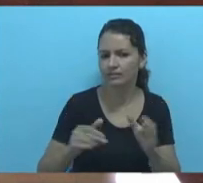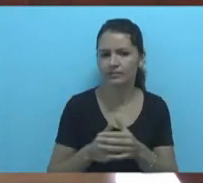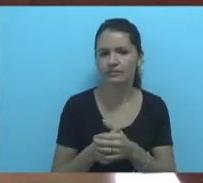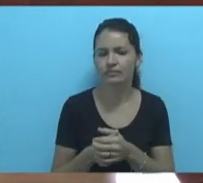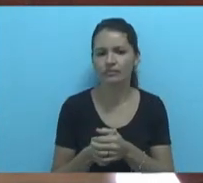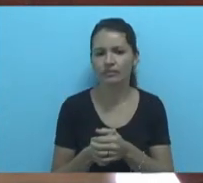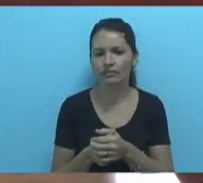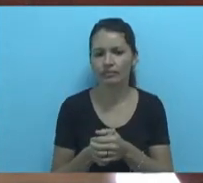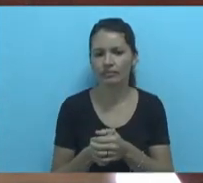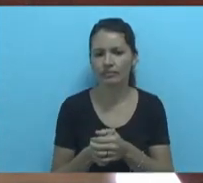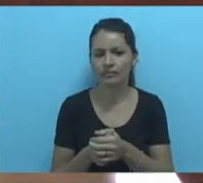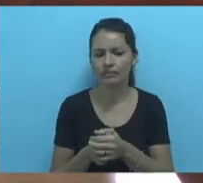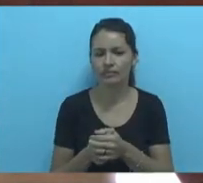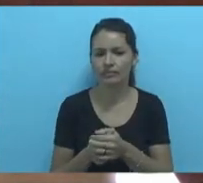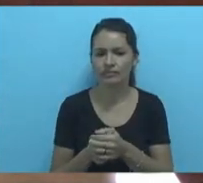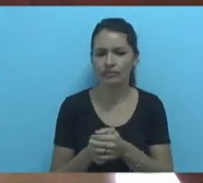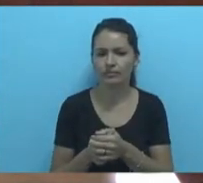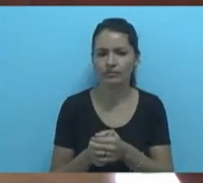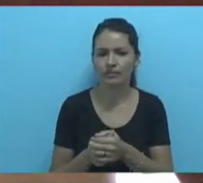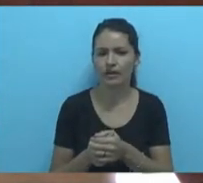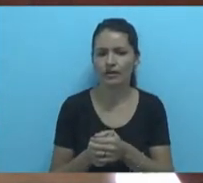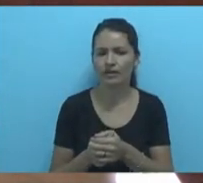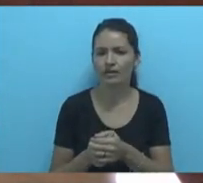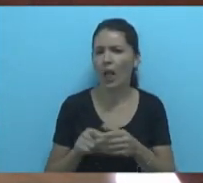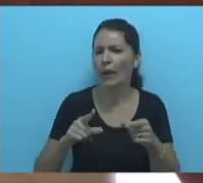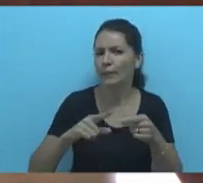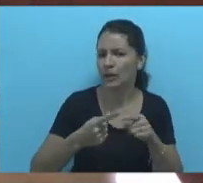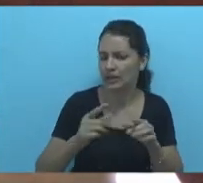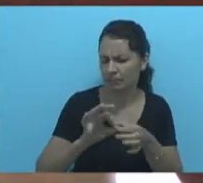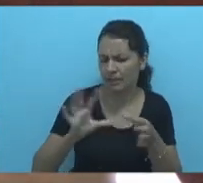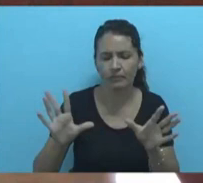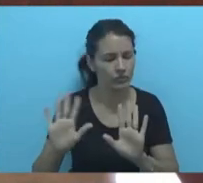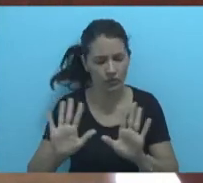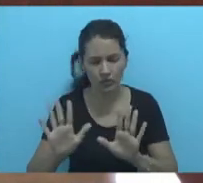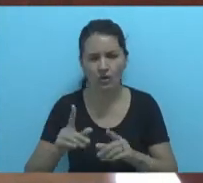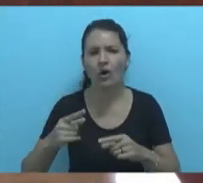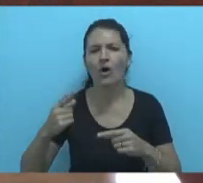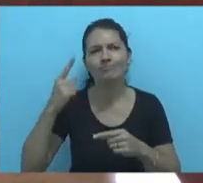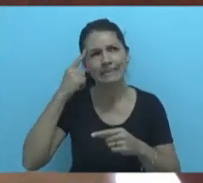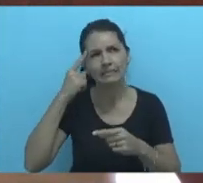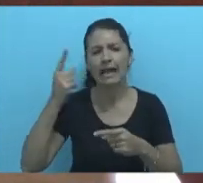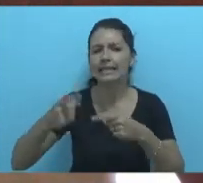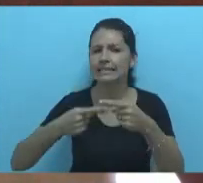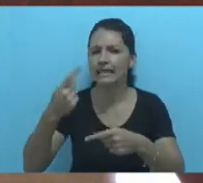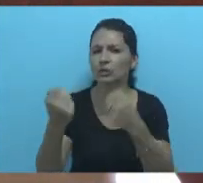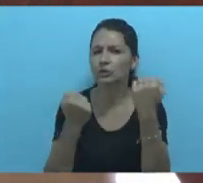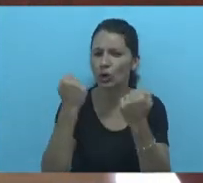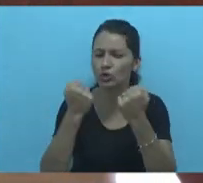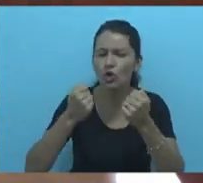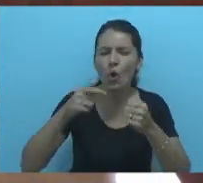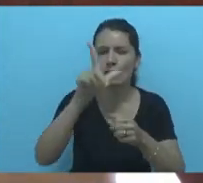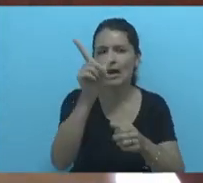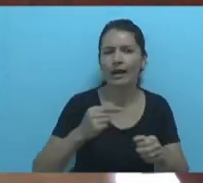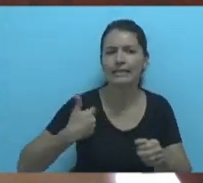una producción que esté desligada de la cuestión ambiental. No podemos pensar el desarrollo económico y el crecimiento de nuestro